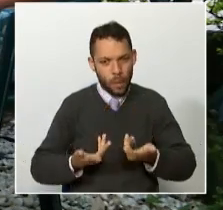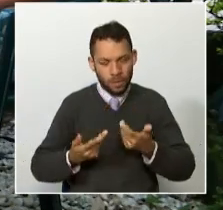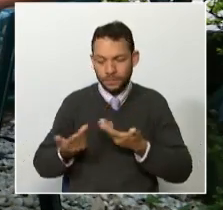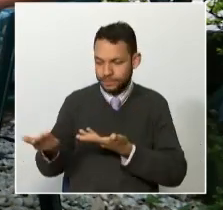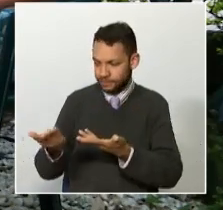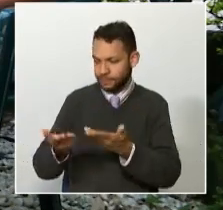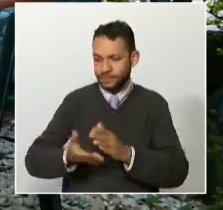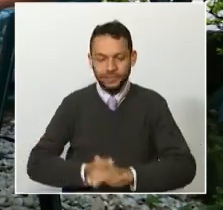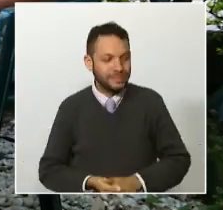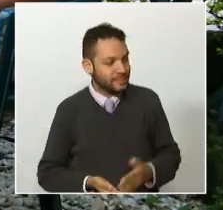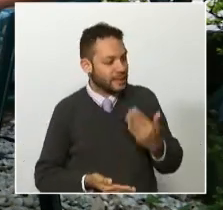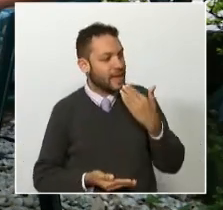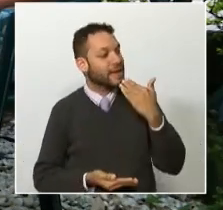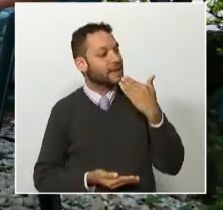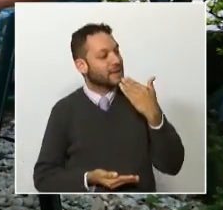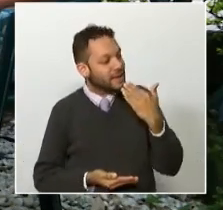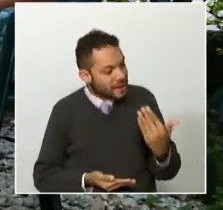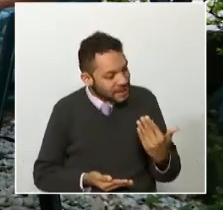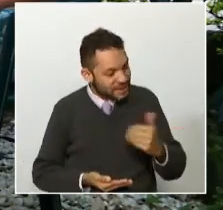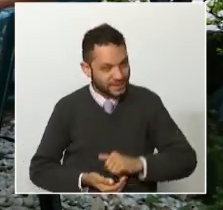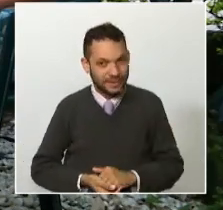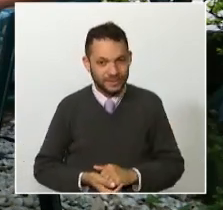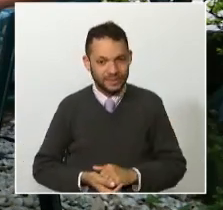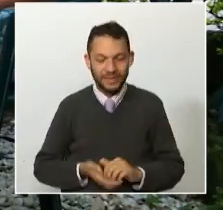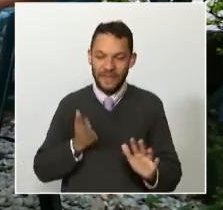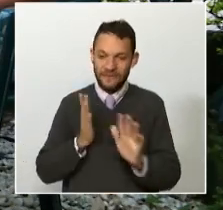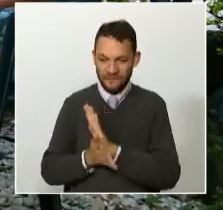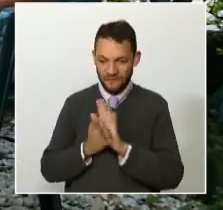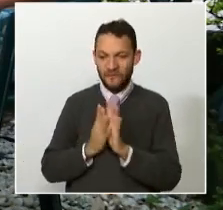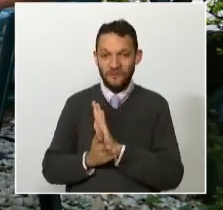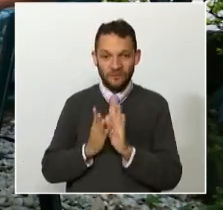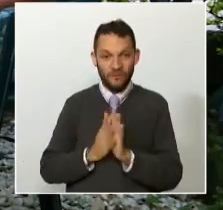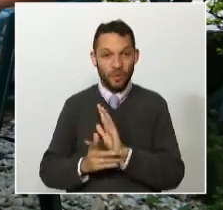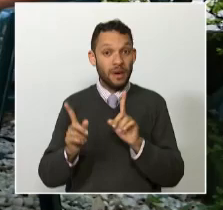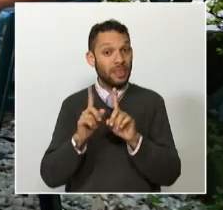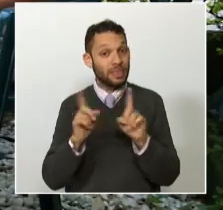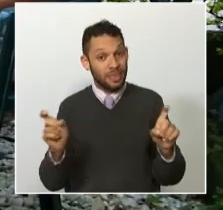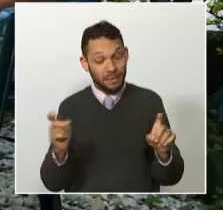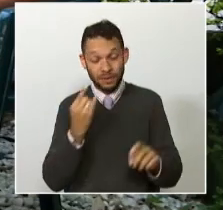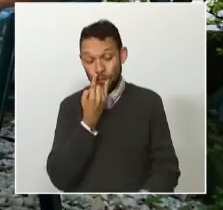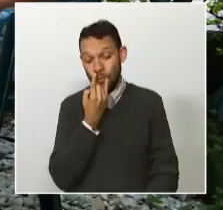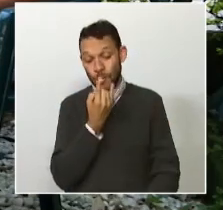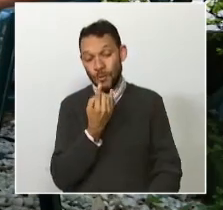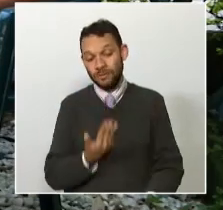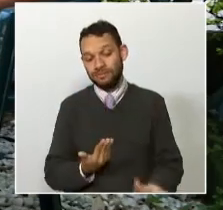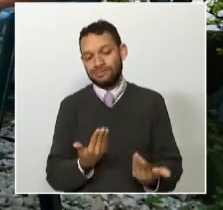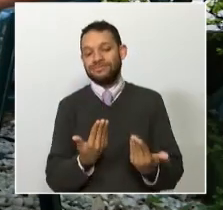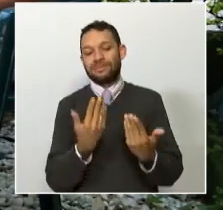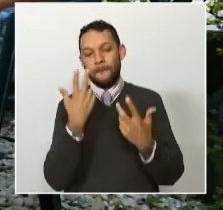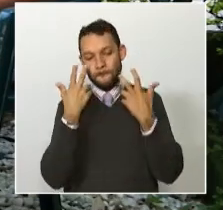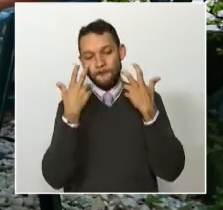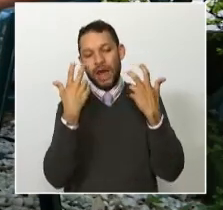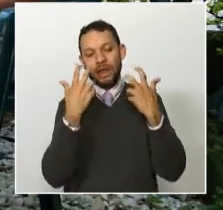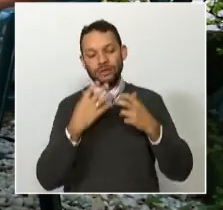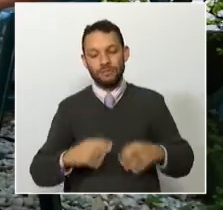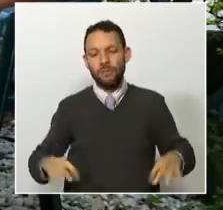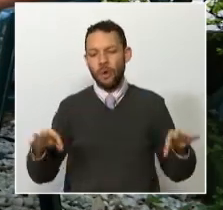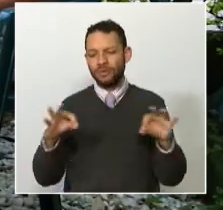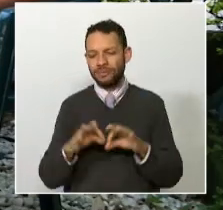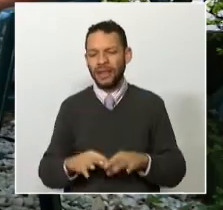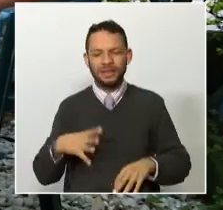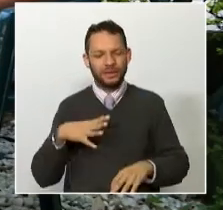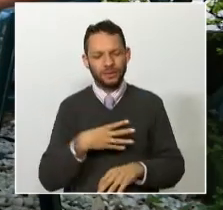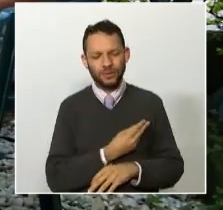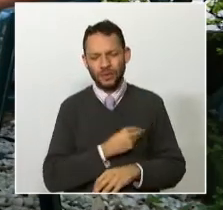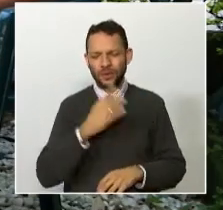muchas gracias por la oportunidad de hablar de este tema tan interesante y que en Parque de la Salud ha sido una experiencia